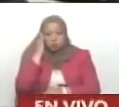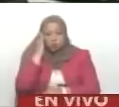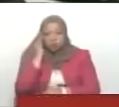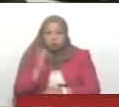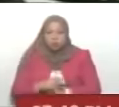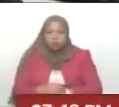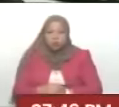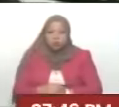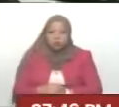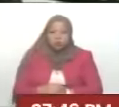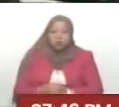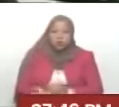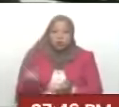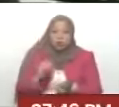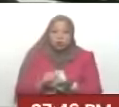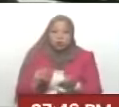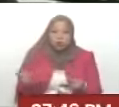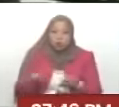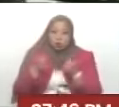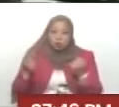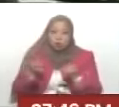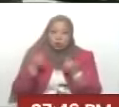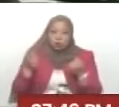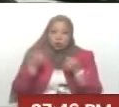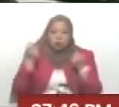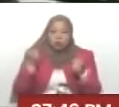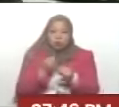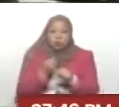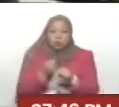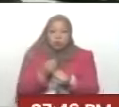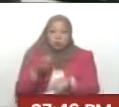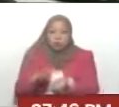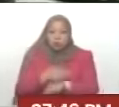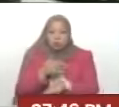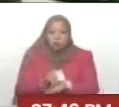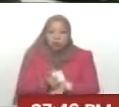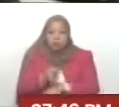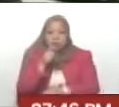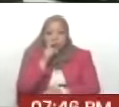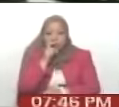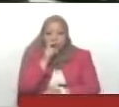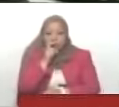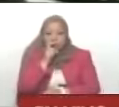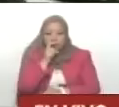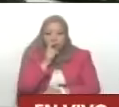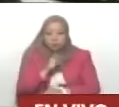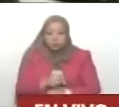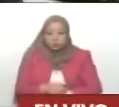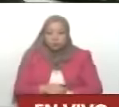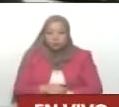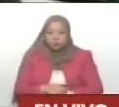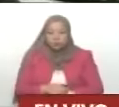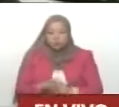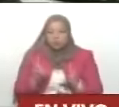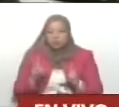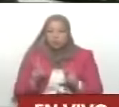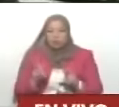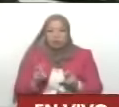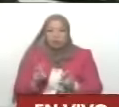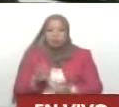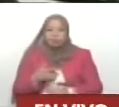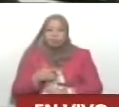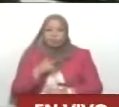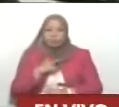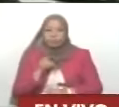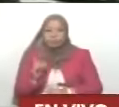están regresando de nuevo con la propaganda del el culpable es Maduro. No es nada nuevo. Lo hacían